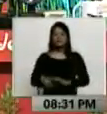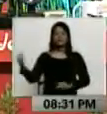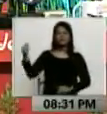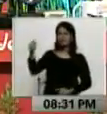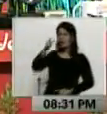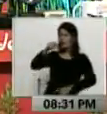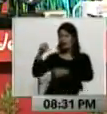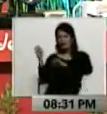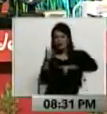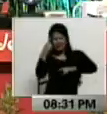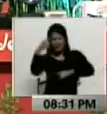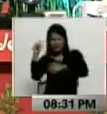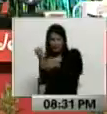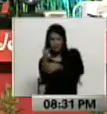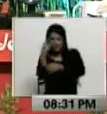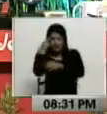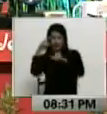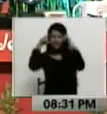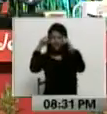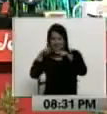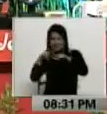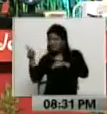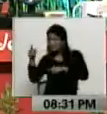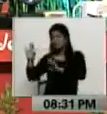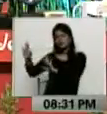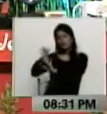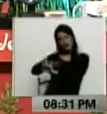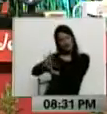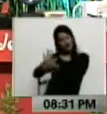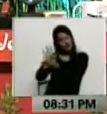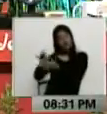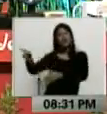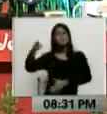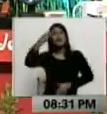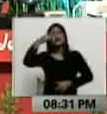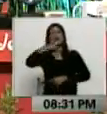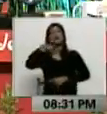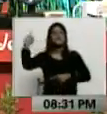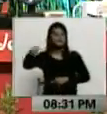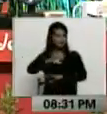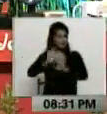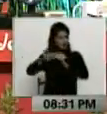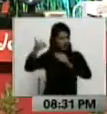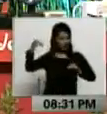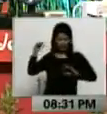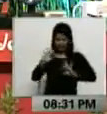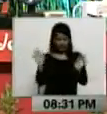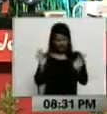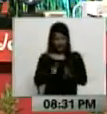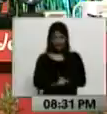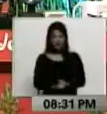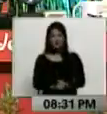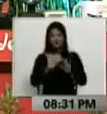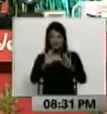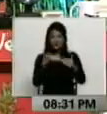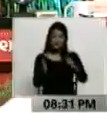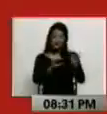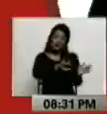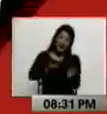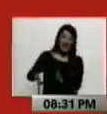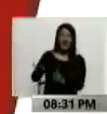potro potro no diga nada y magallana se quedó en la partida 12 de enero